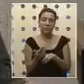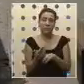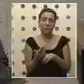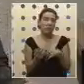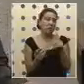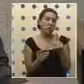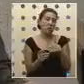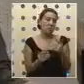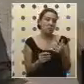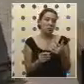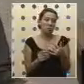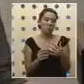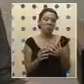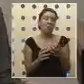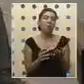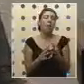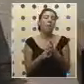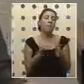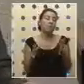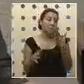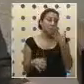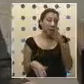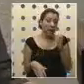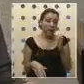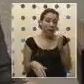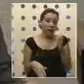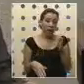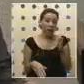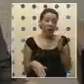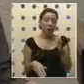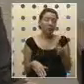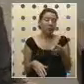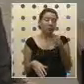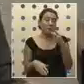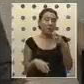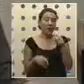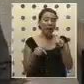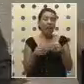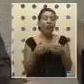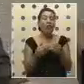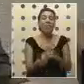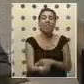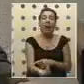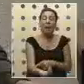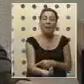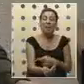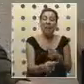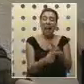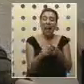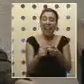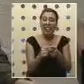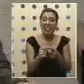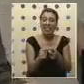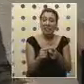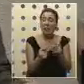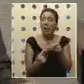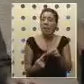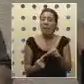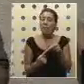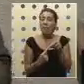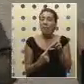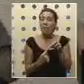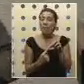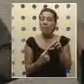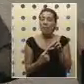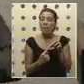irrelevante, es mucho más relevante atacar allí donde la familia de la clase media tiene su principal